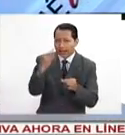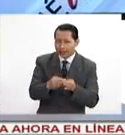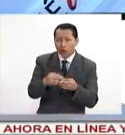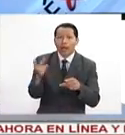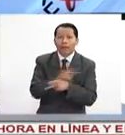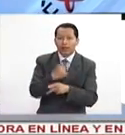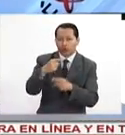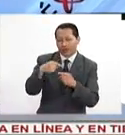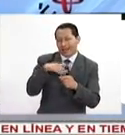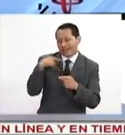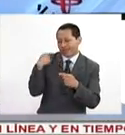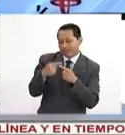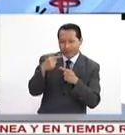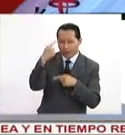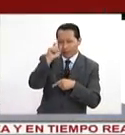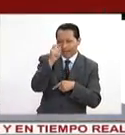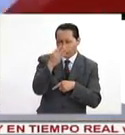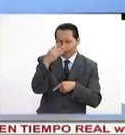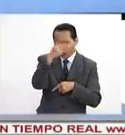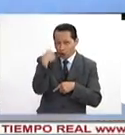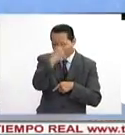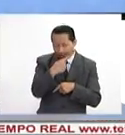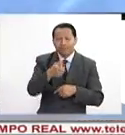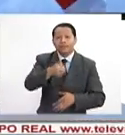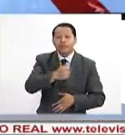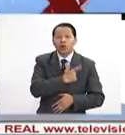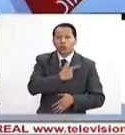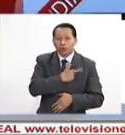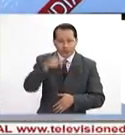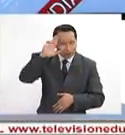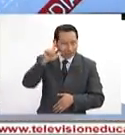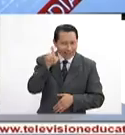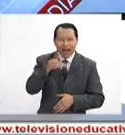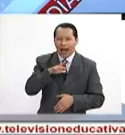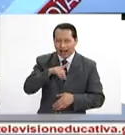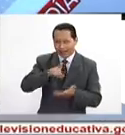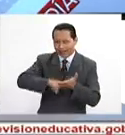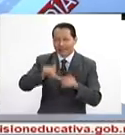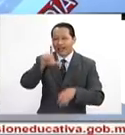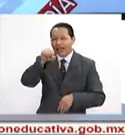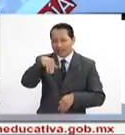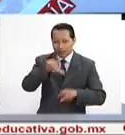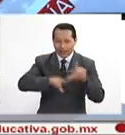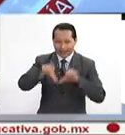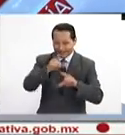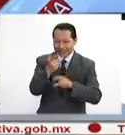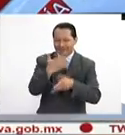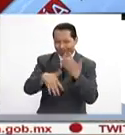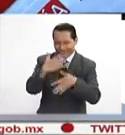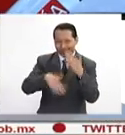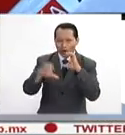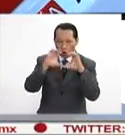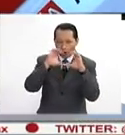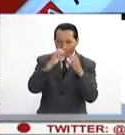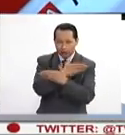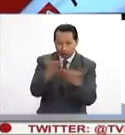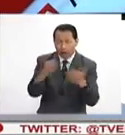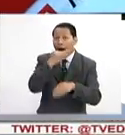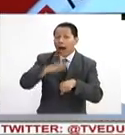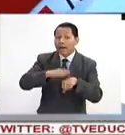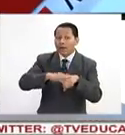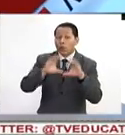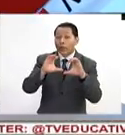24 horas. Saludo con mucho gusto a Miguel González, que se encuentra en la lengua de señas mexicana y nos permite comunicarnos con ustedes. Tomen sus